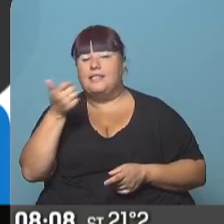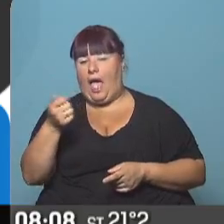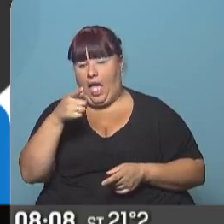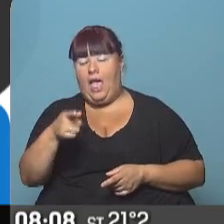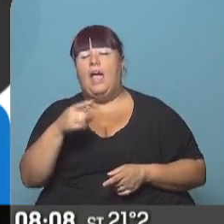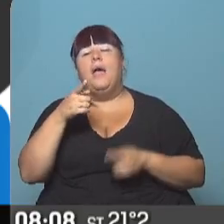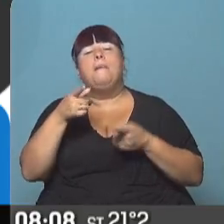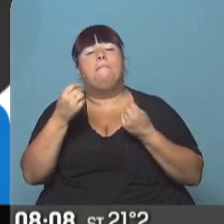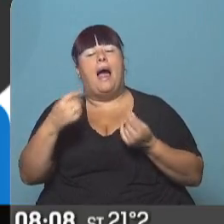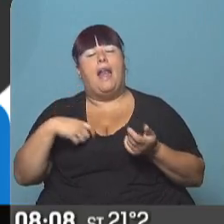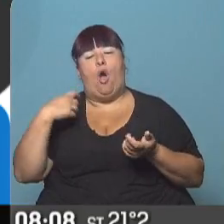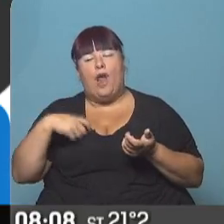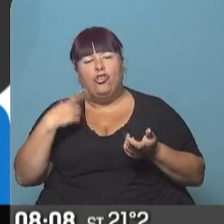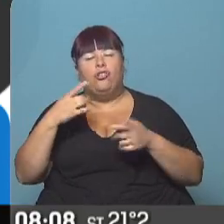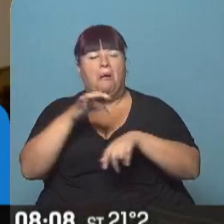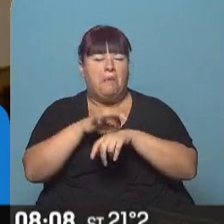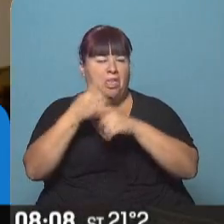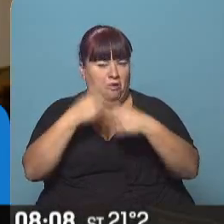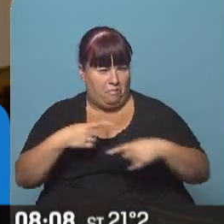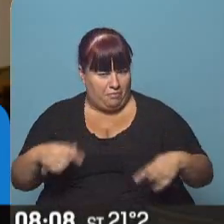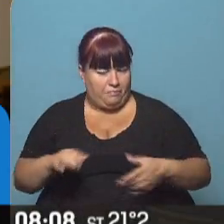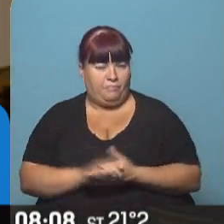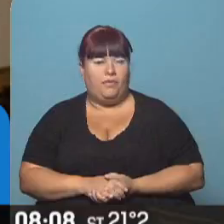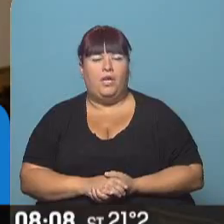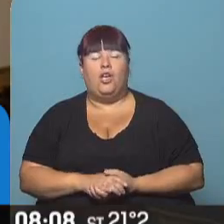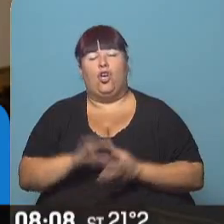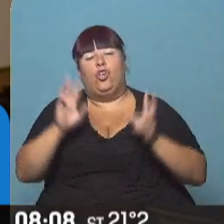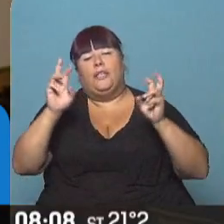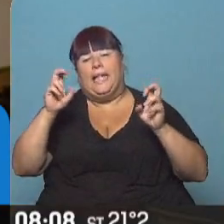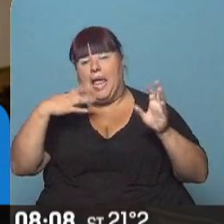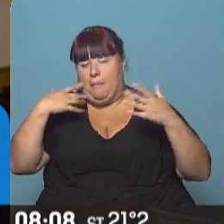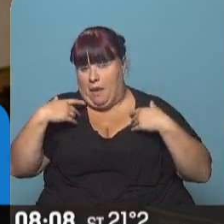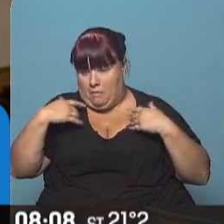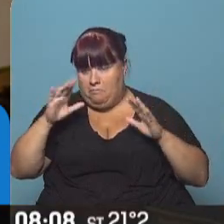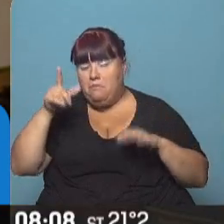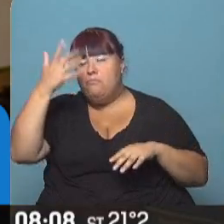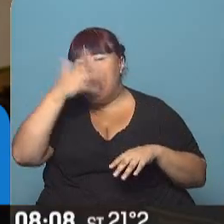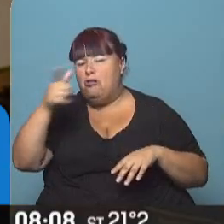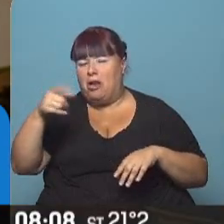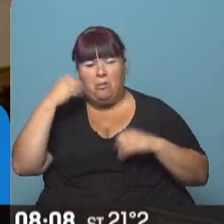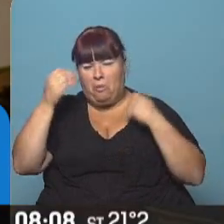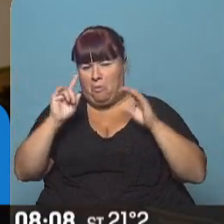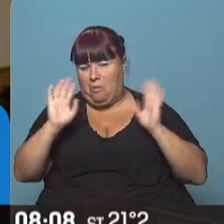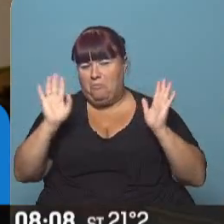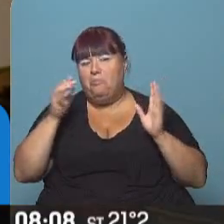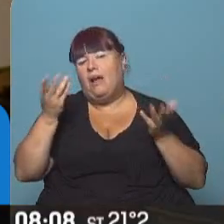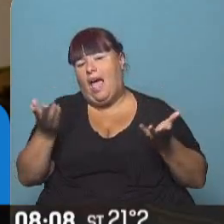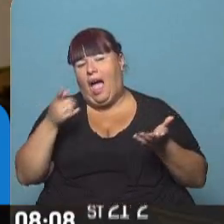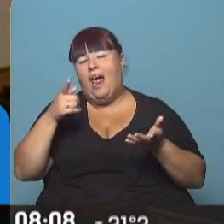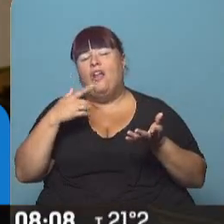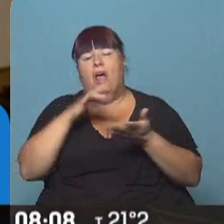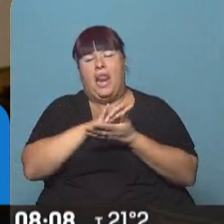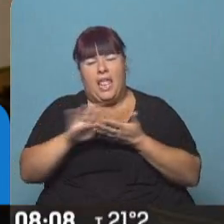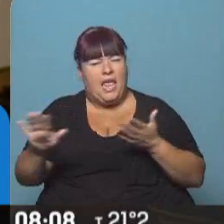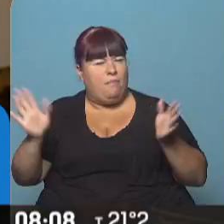anónima dedicada a prestaciones médicas desde el punto de vista personal como ya nuestro no le preocupa por su cuentas son transparentes